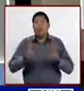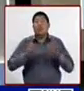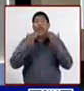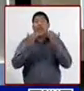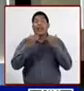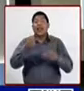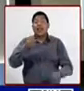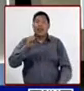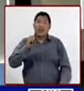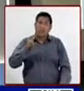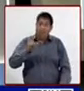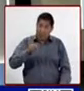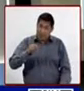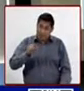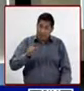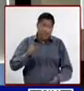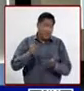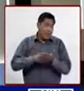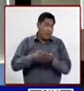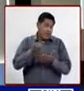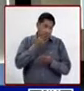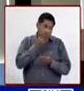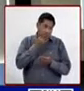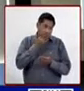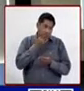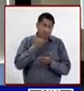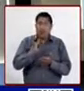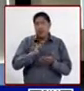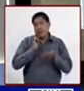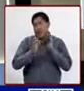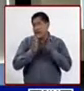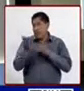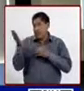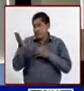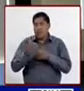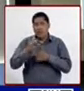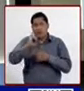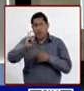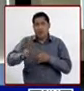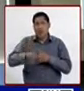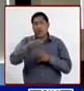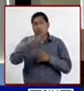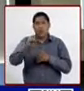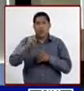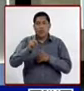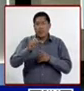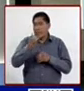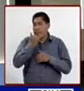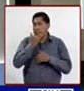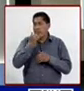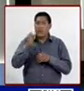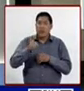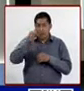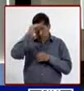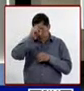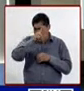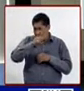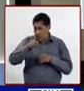gracias. Gracias por este detalle y yo quiero conversar un poco con John también, porque evidentemente si